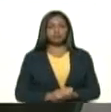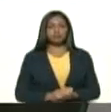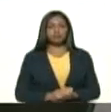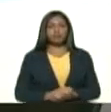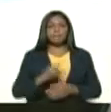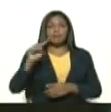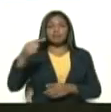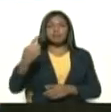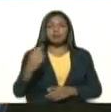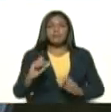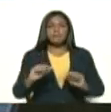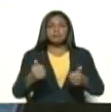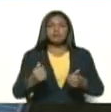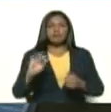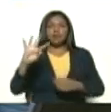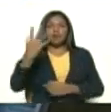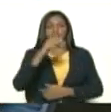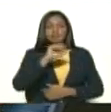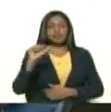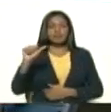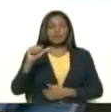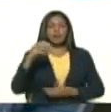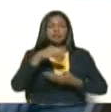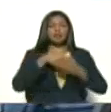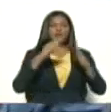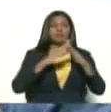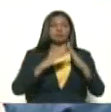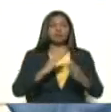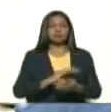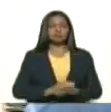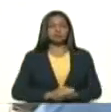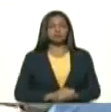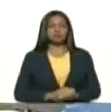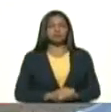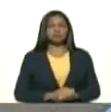Mañana empezamos la quinta semana de la cuarentena.